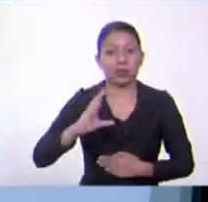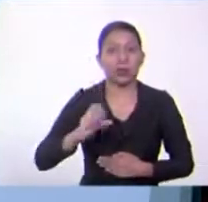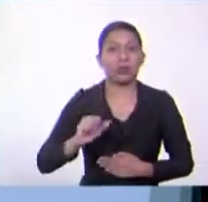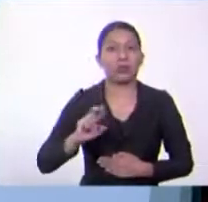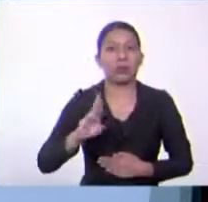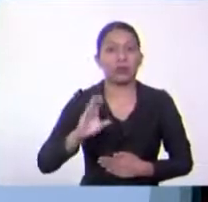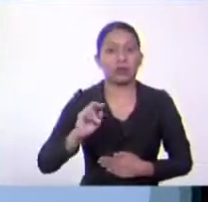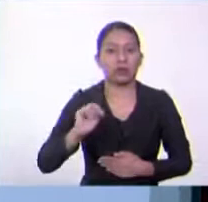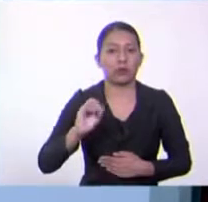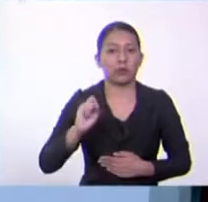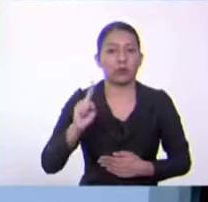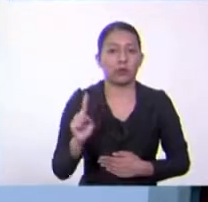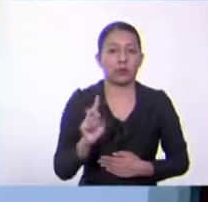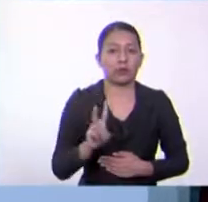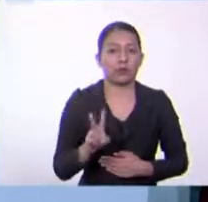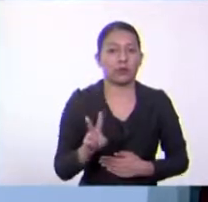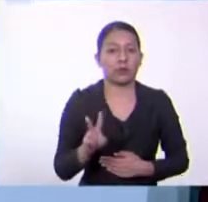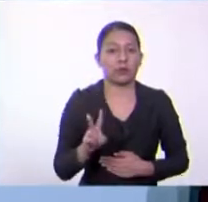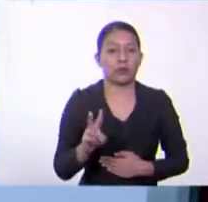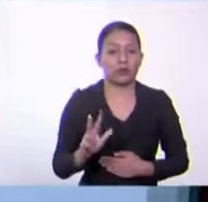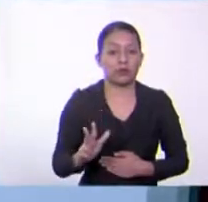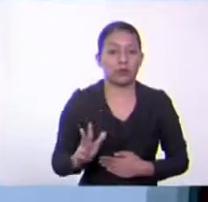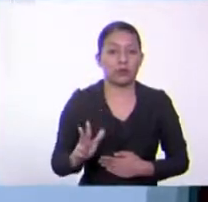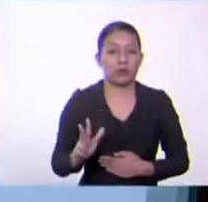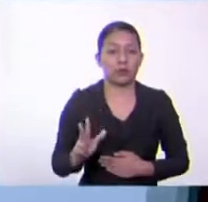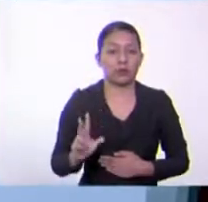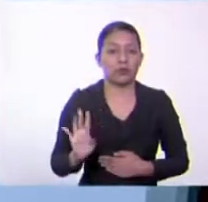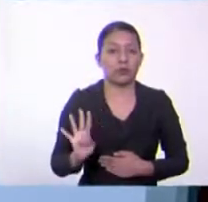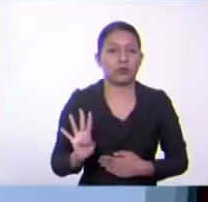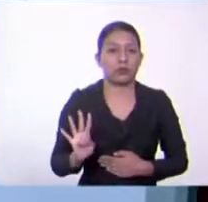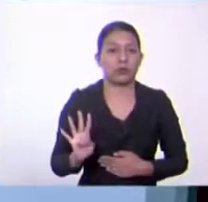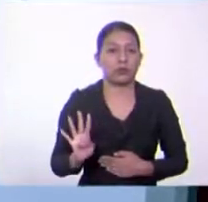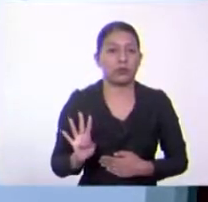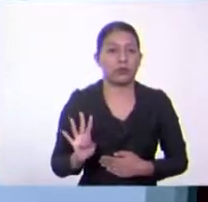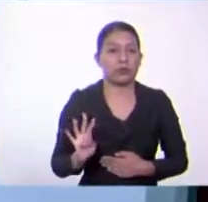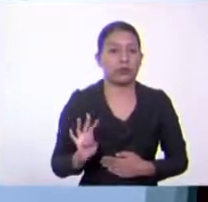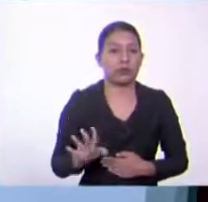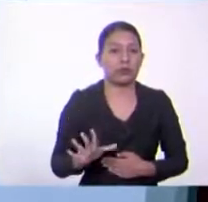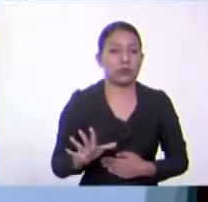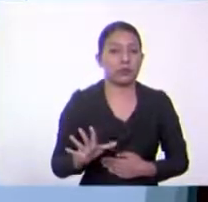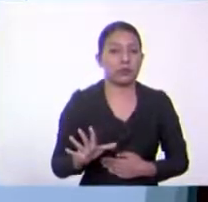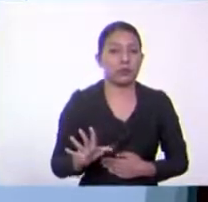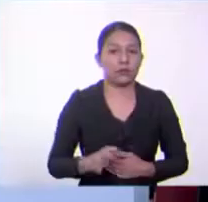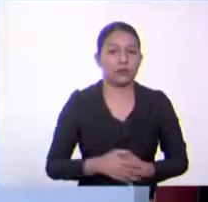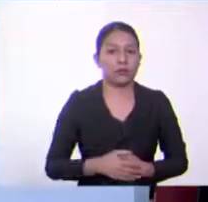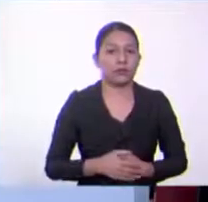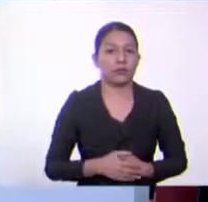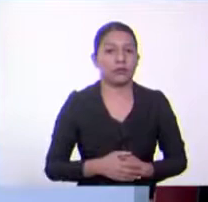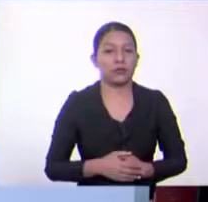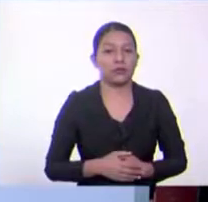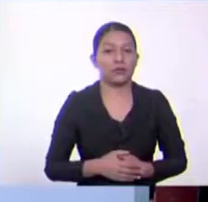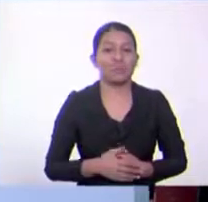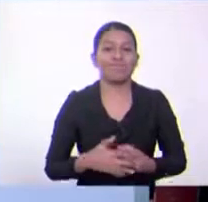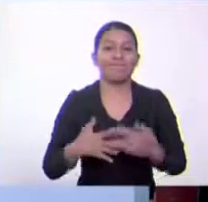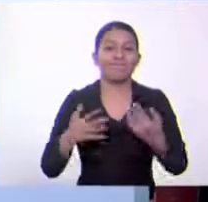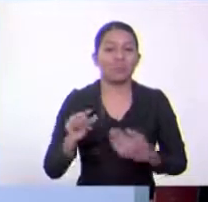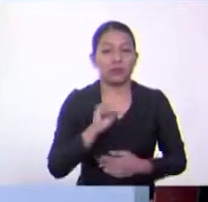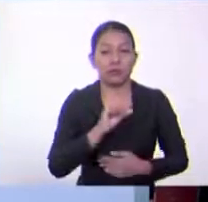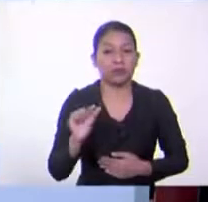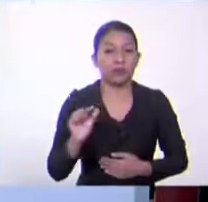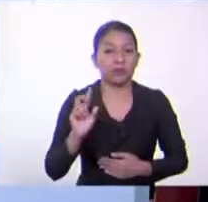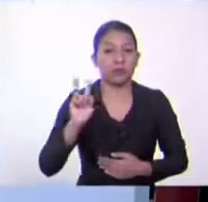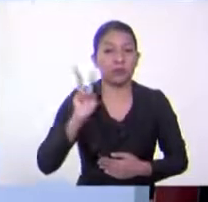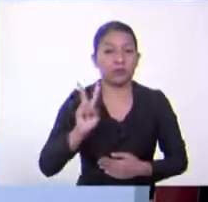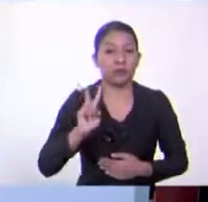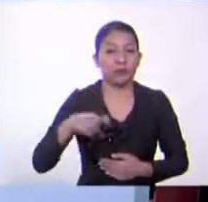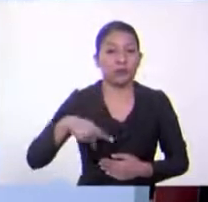carbonos, 1, 2, 3, 4, 5, la cual se llama